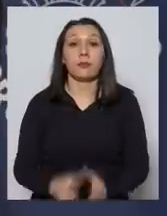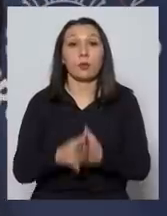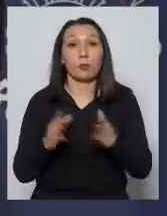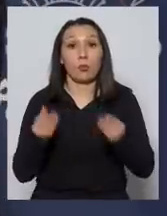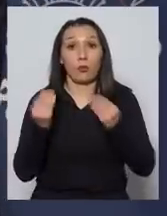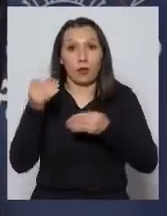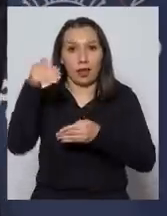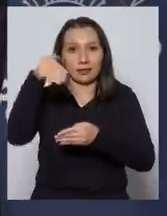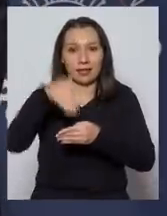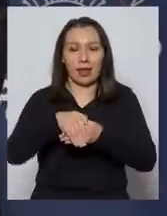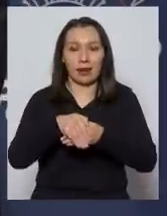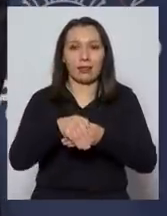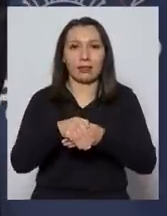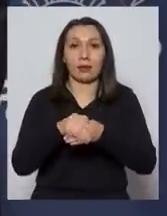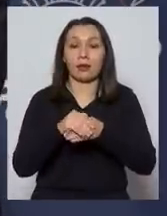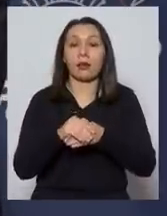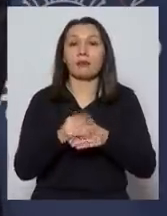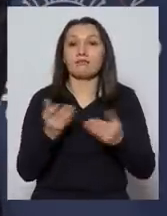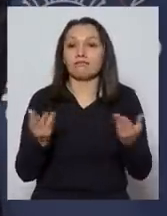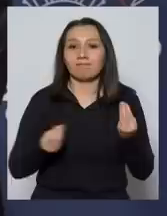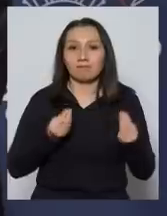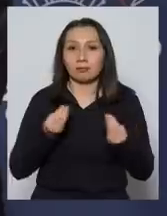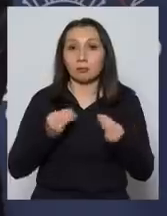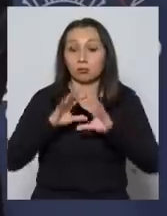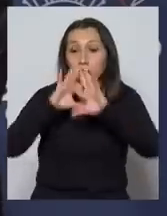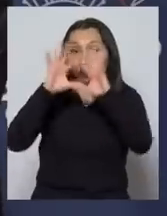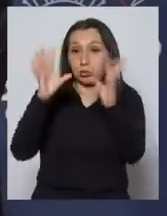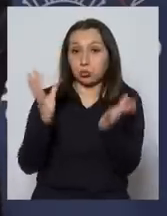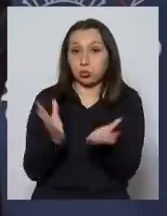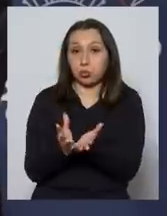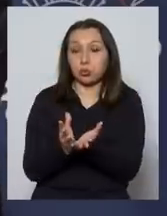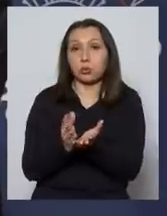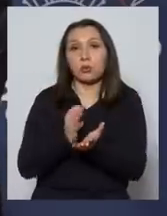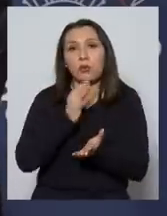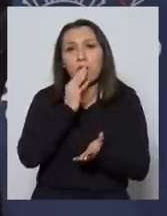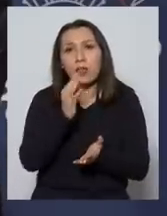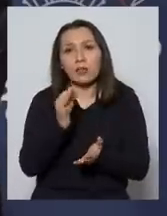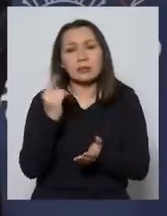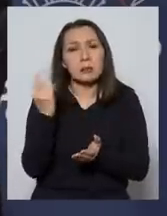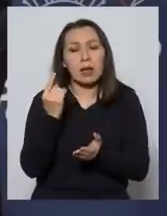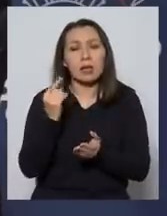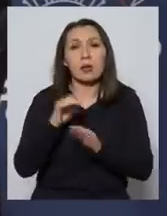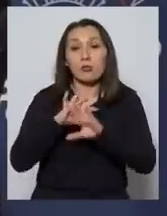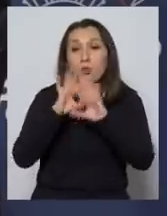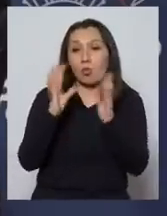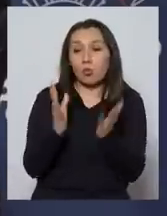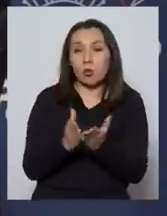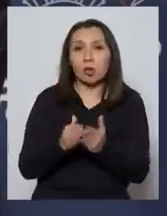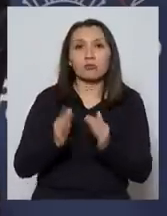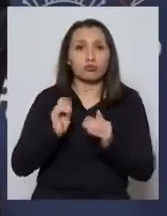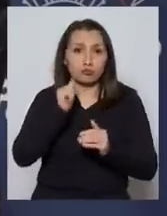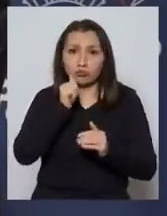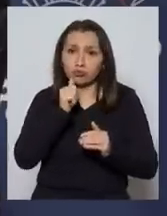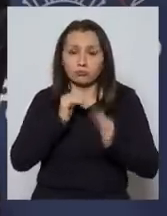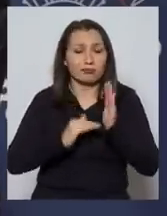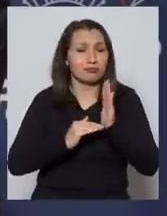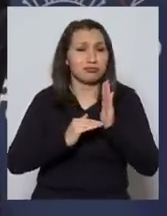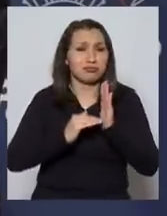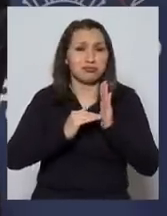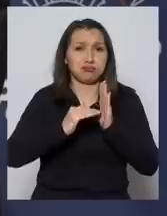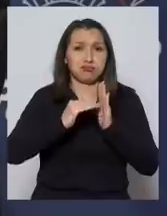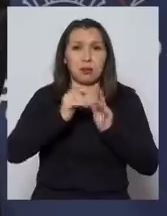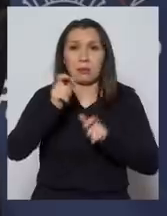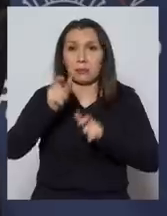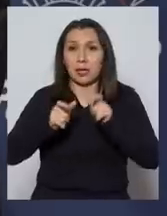Muy buenas tardes. Con respecto a la situación mundial, no me voy a referir particularmente. La situación mundial ha seguido creciendo, el número